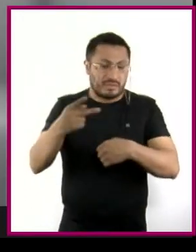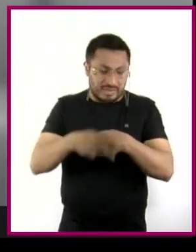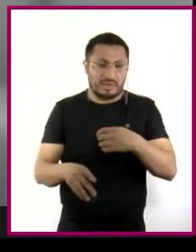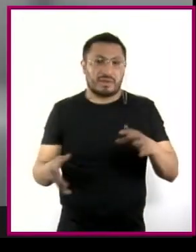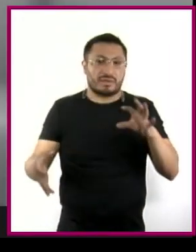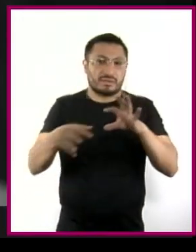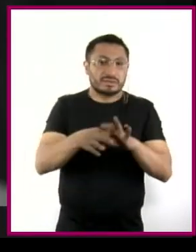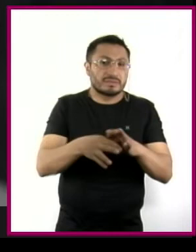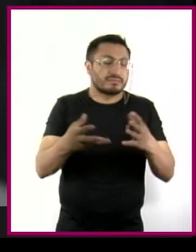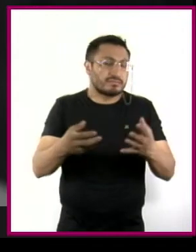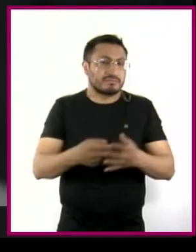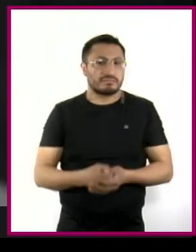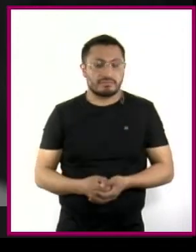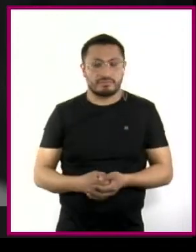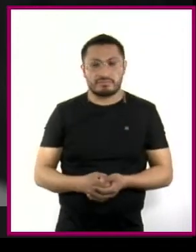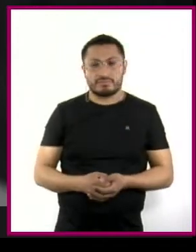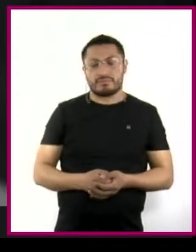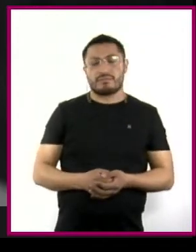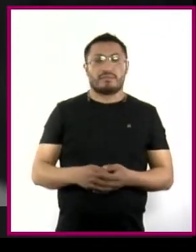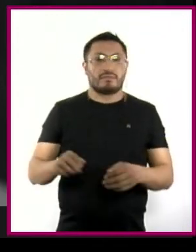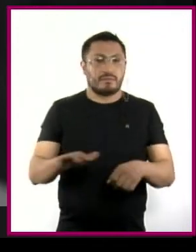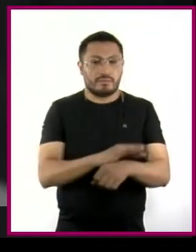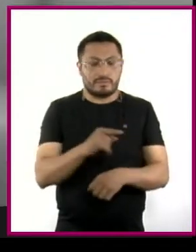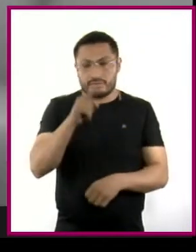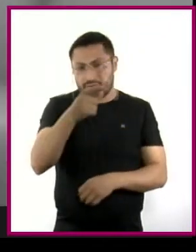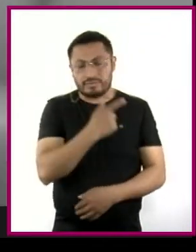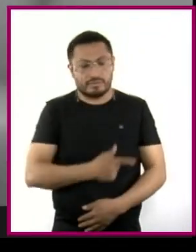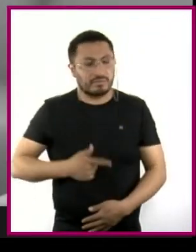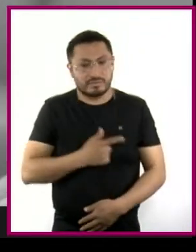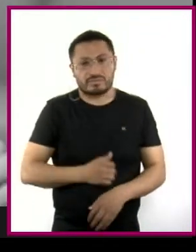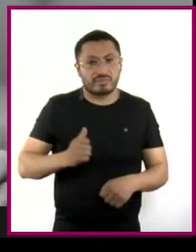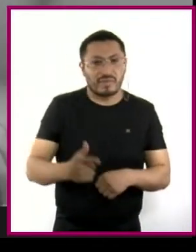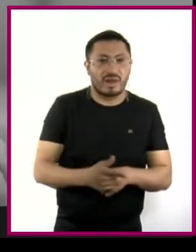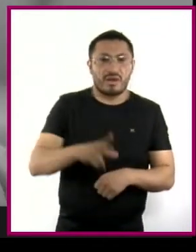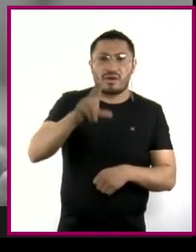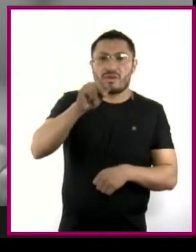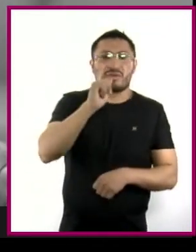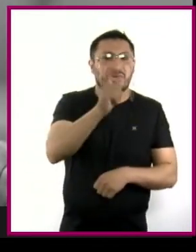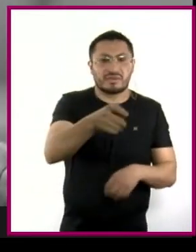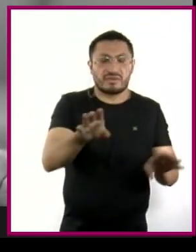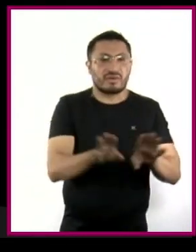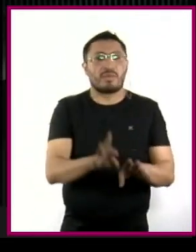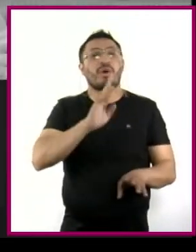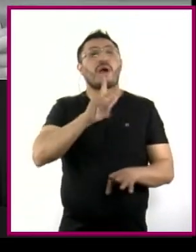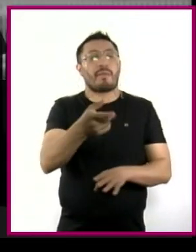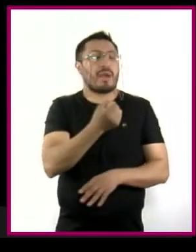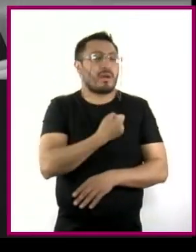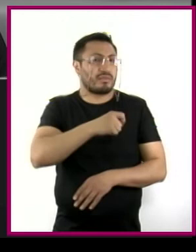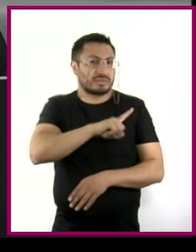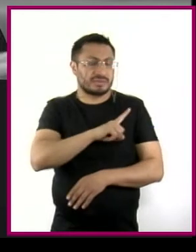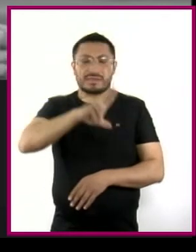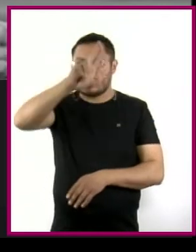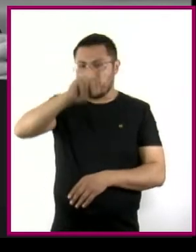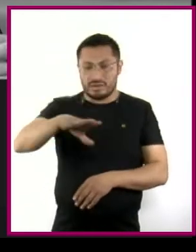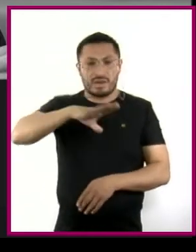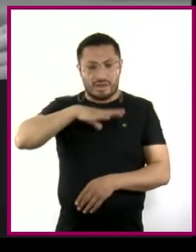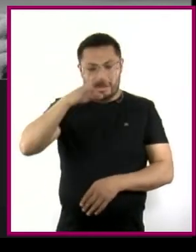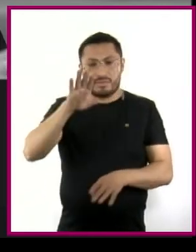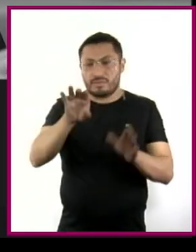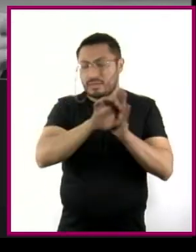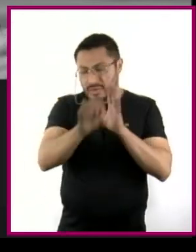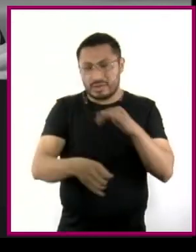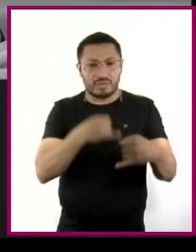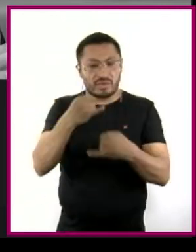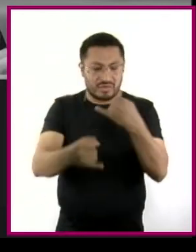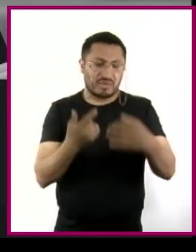mismo, porque el hecho de que algo sea agradable no quiere decir que sea mejor o más sano. Uno se la pasa muy bien jugando videojuegos, por